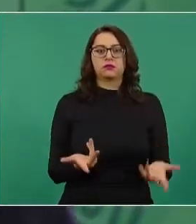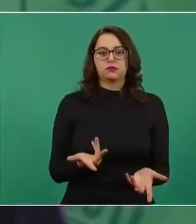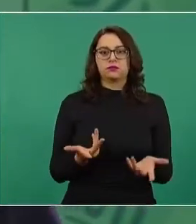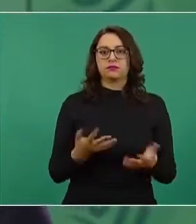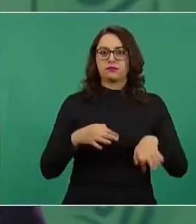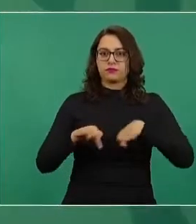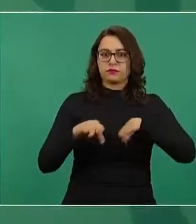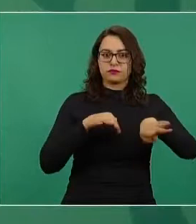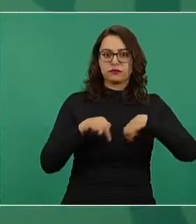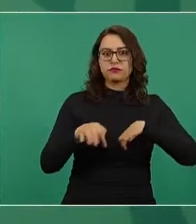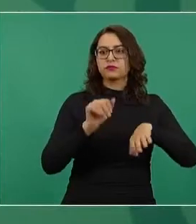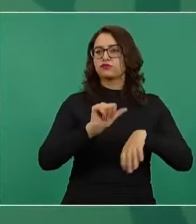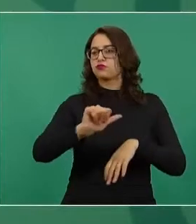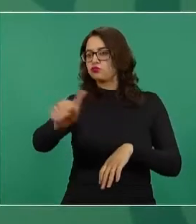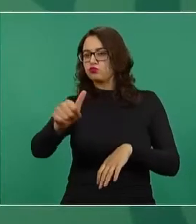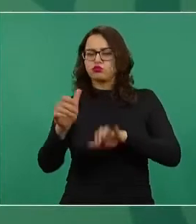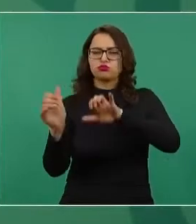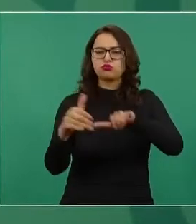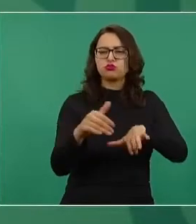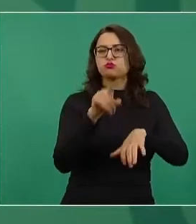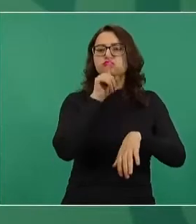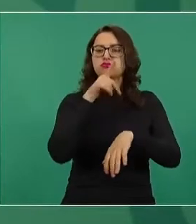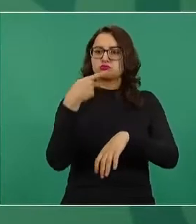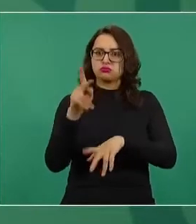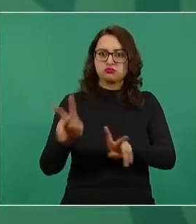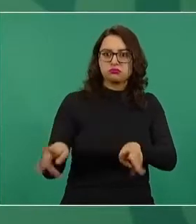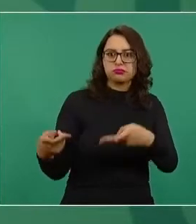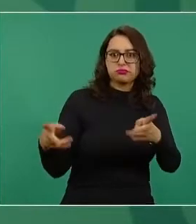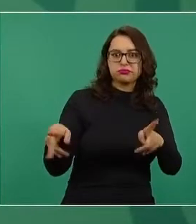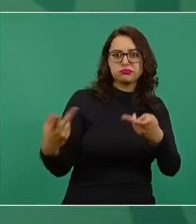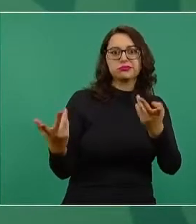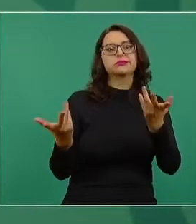No se invertía